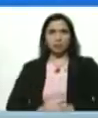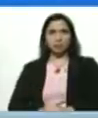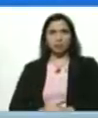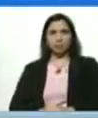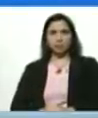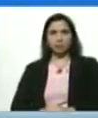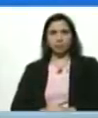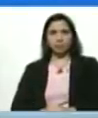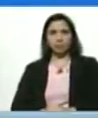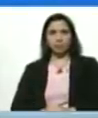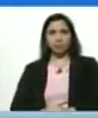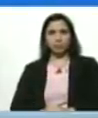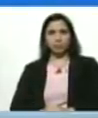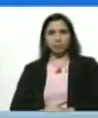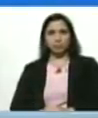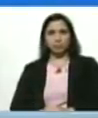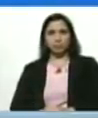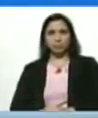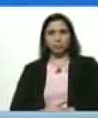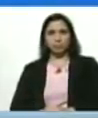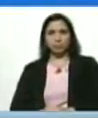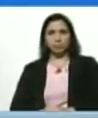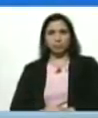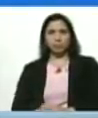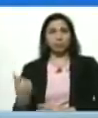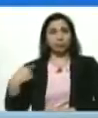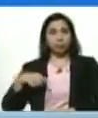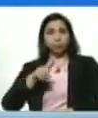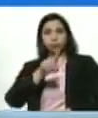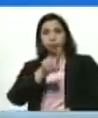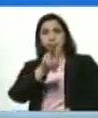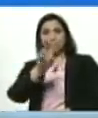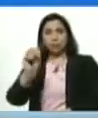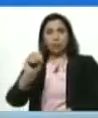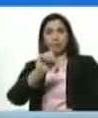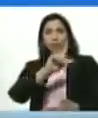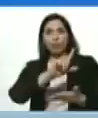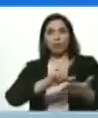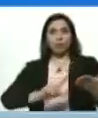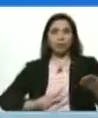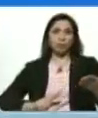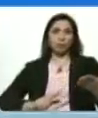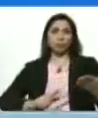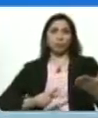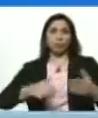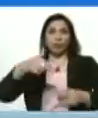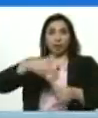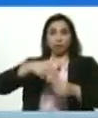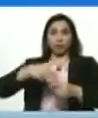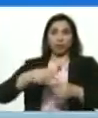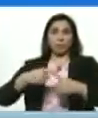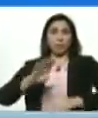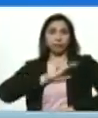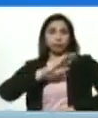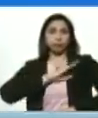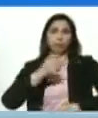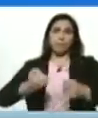y tendrá 120 litros de gasolina para su vehículo